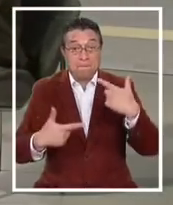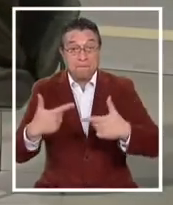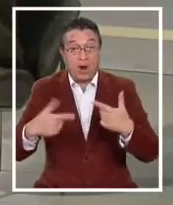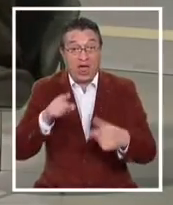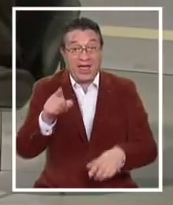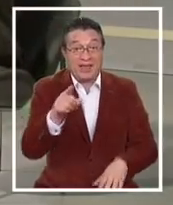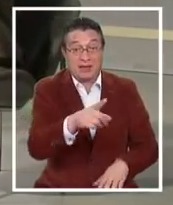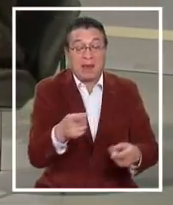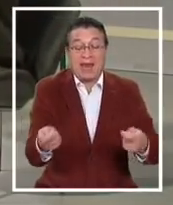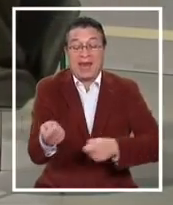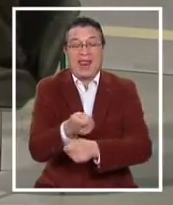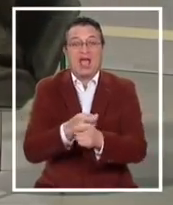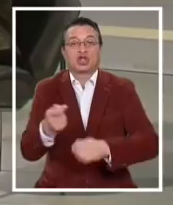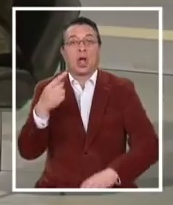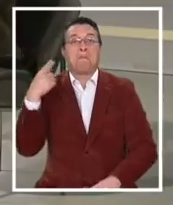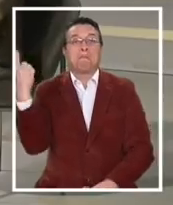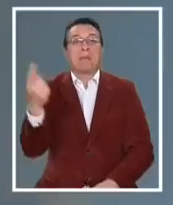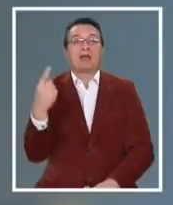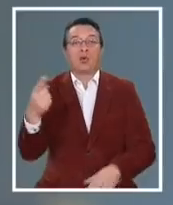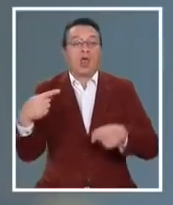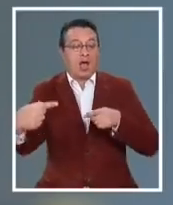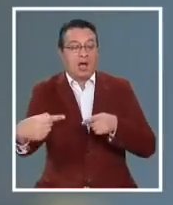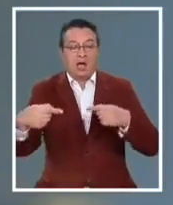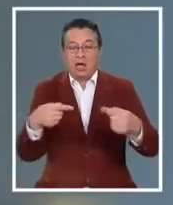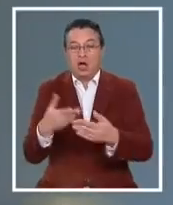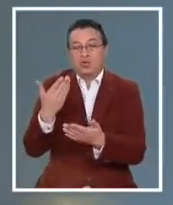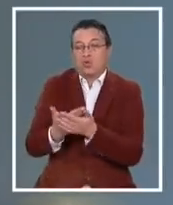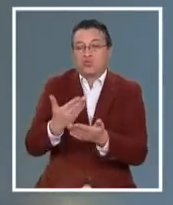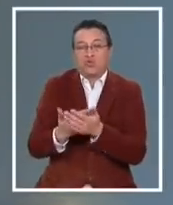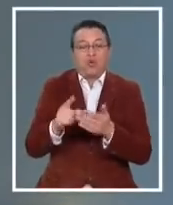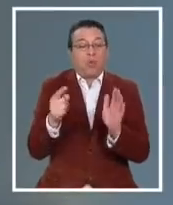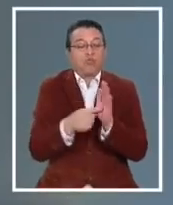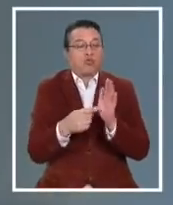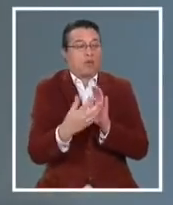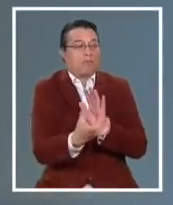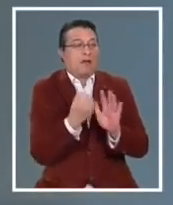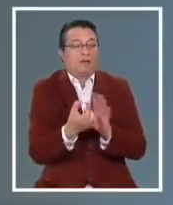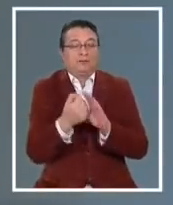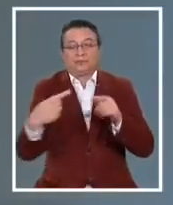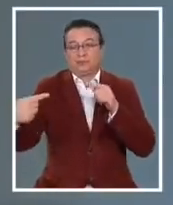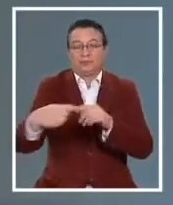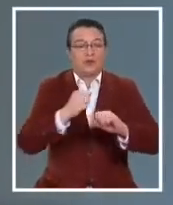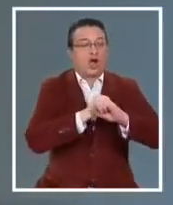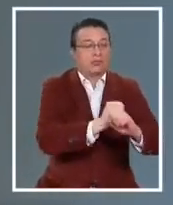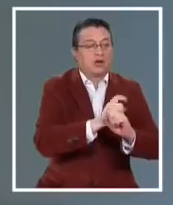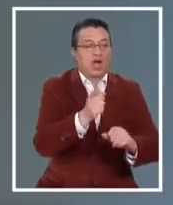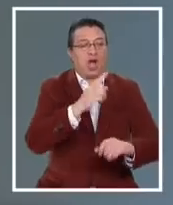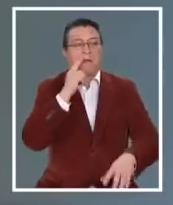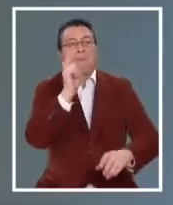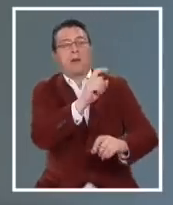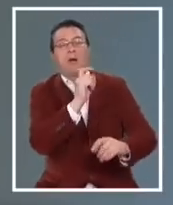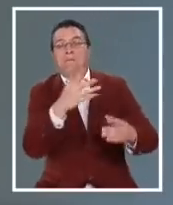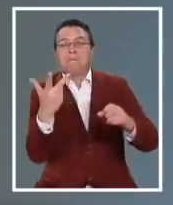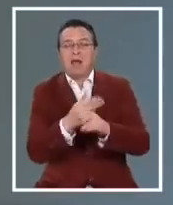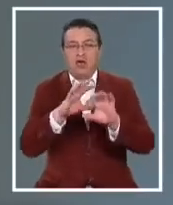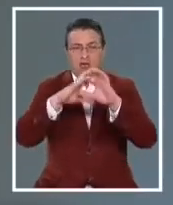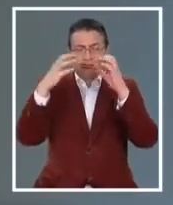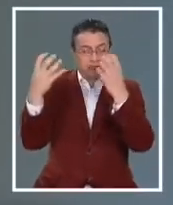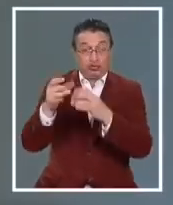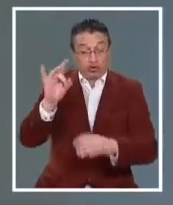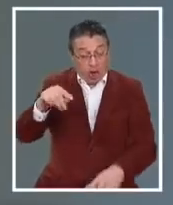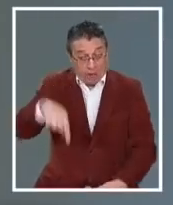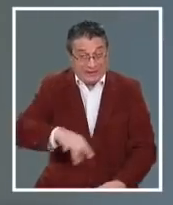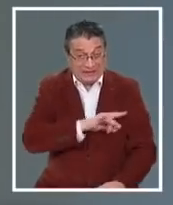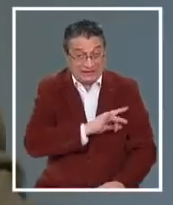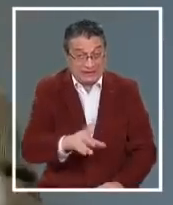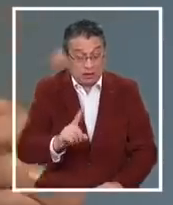haciendo negocios particulares de unos contra otros, sacando ventaja unos contra otros, las oposiciones diciendo que lo hacen mejor que los gobiernos, no solo en Chile,